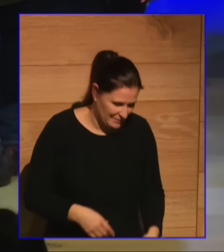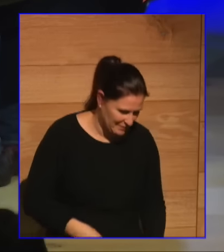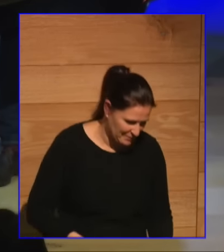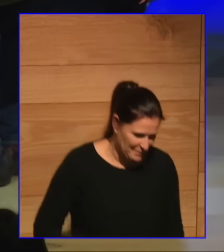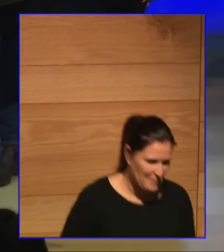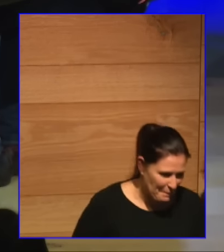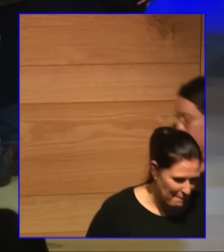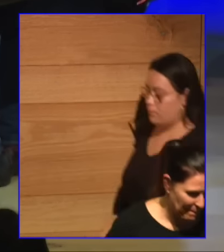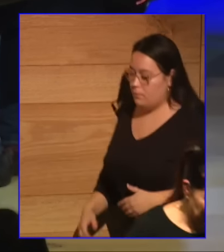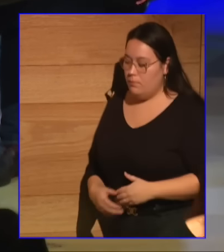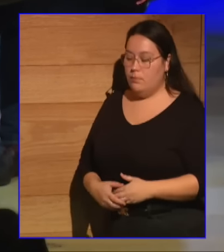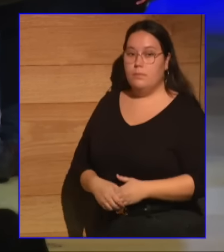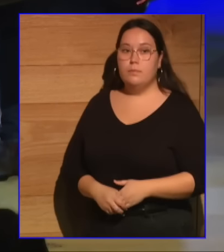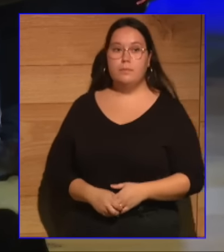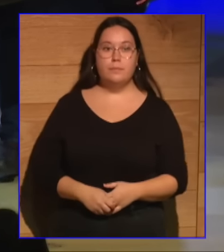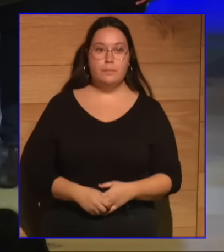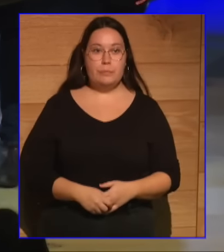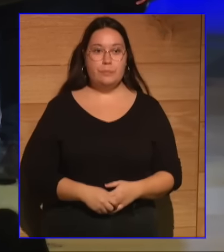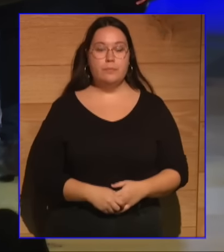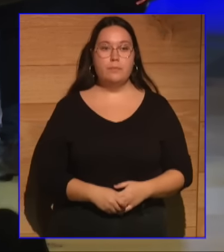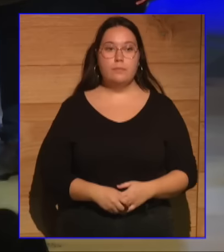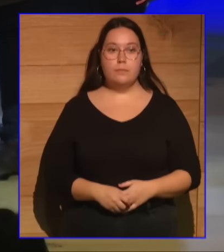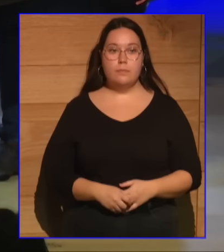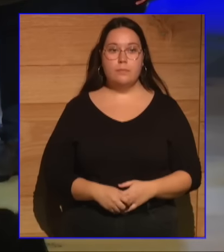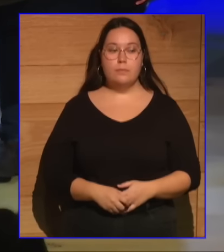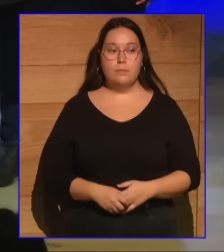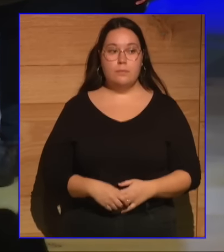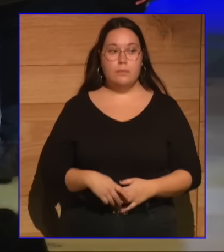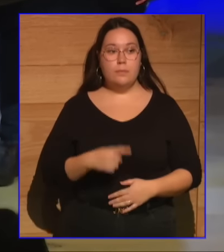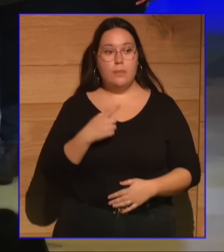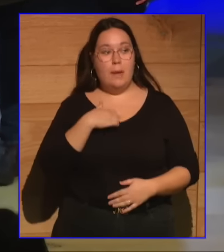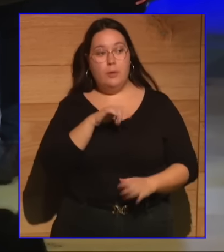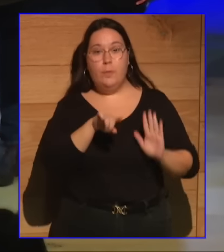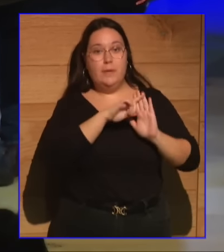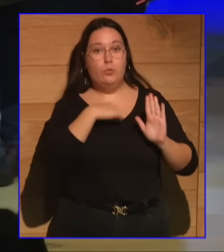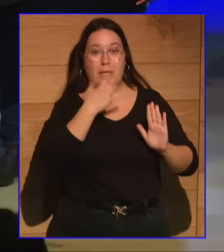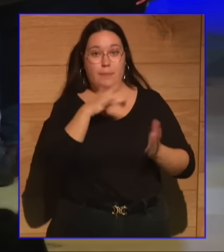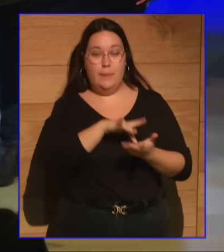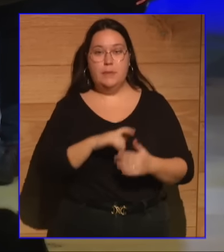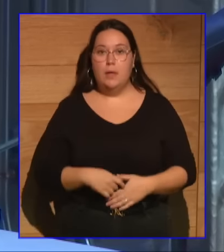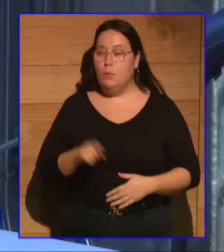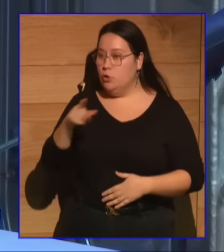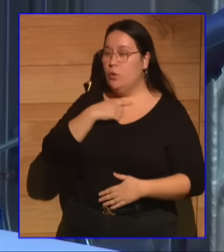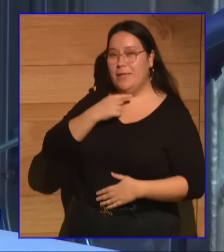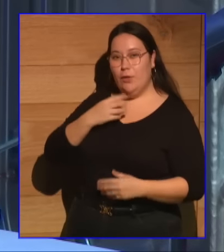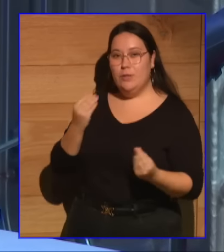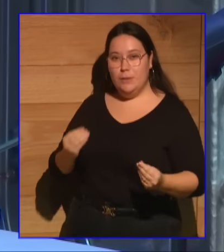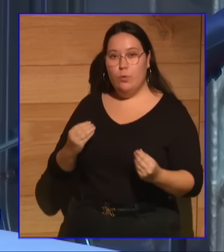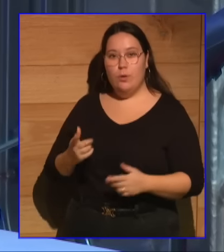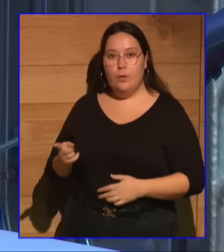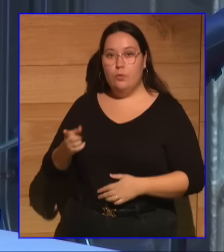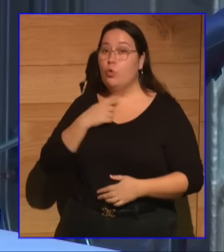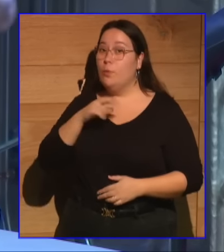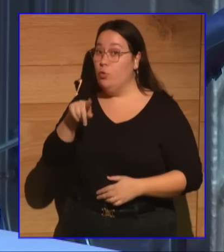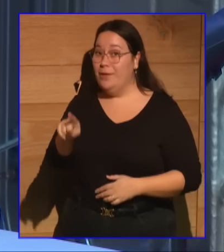cuñado está. Sí, es mi hermano. Es mi hermano. Pues eso. A mí no me vas a preguntar si me pasa. Pero tú eres graciosísimo, pero no eres cómico.